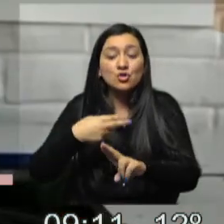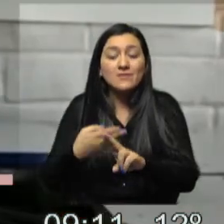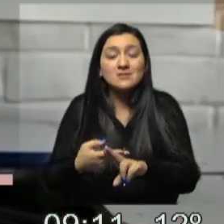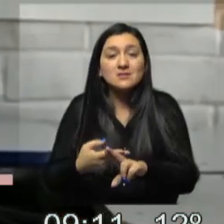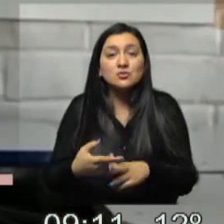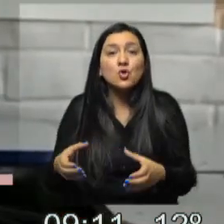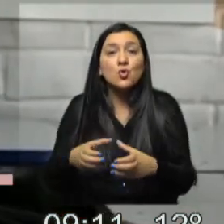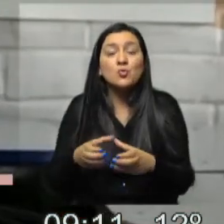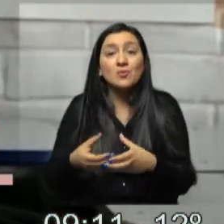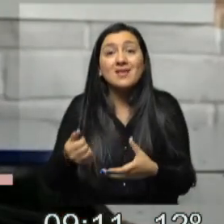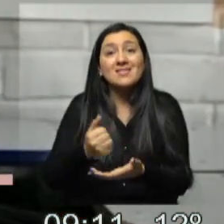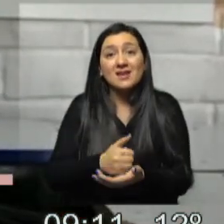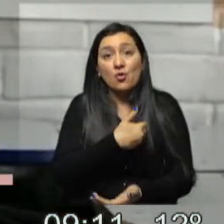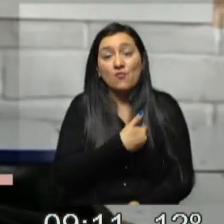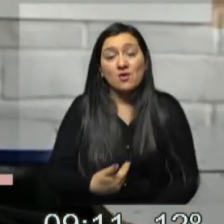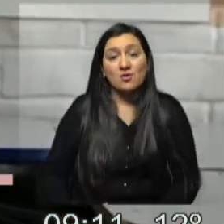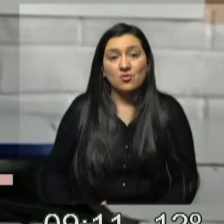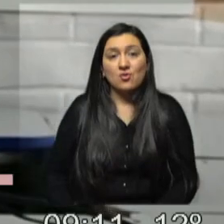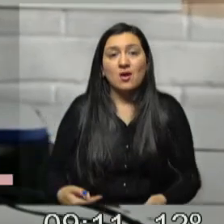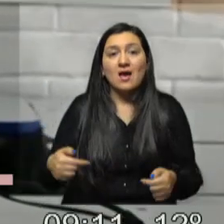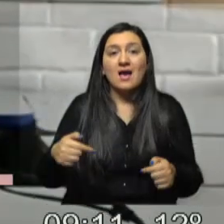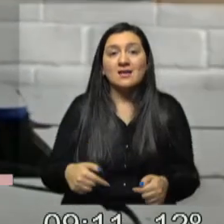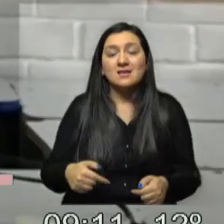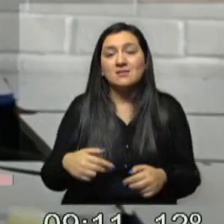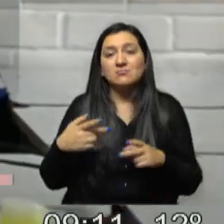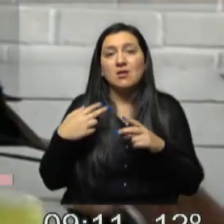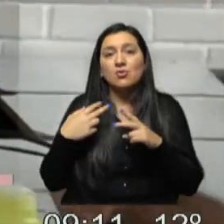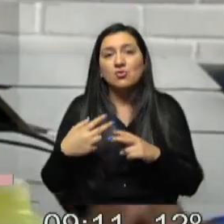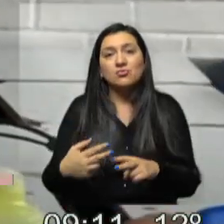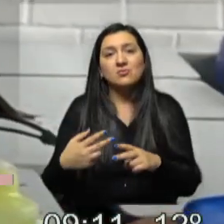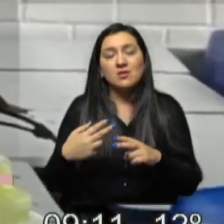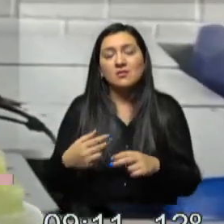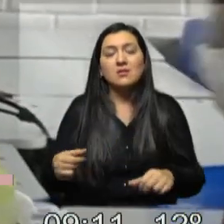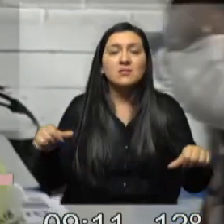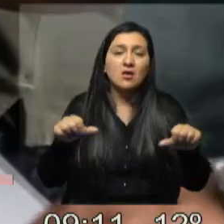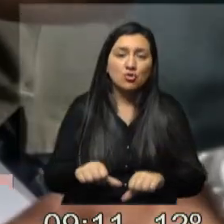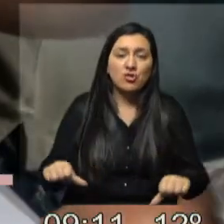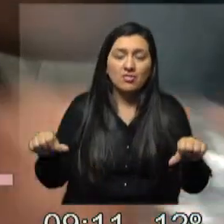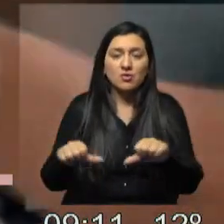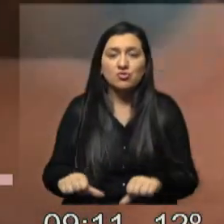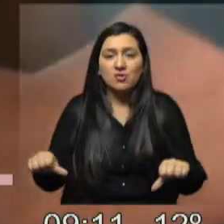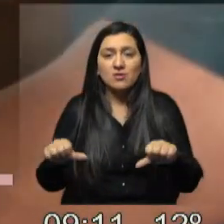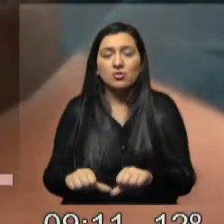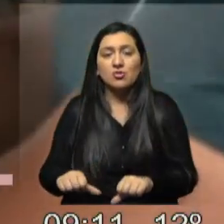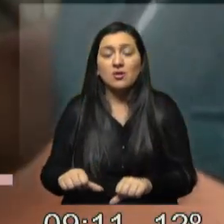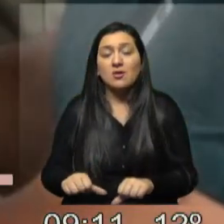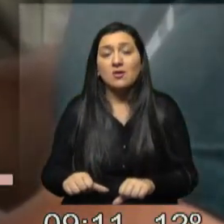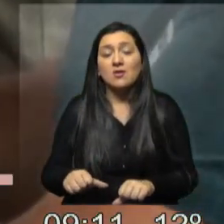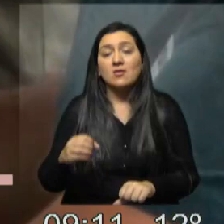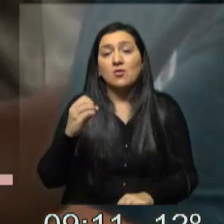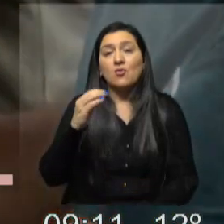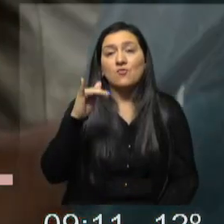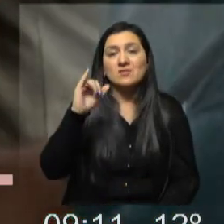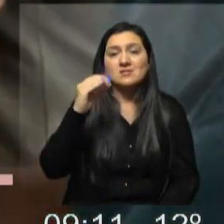los gobiernos. O sea, aquí lo que hay es una constante derrota de los oficialismos, que nos lleva a